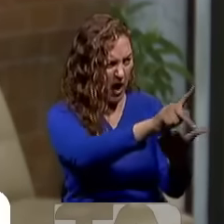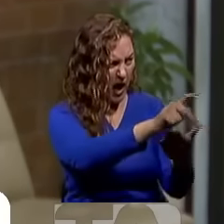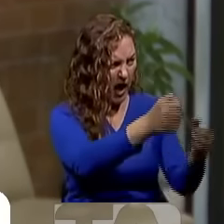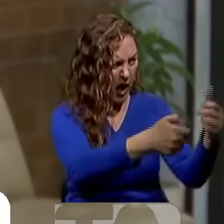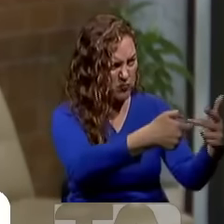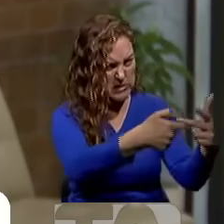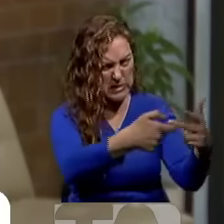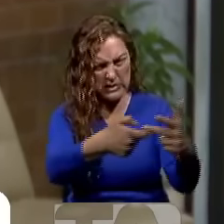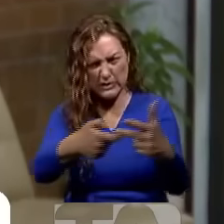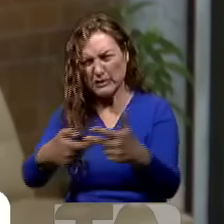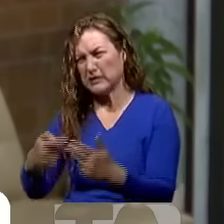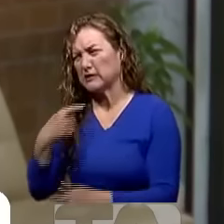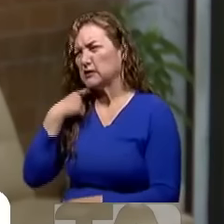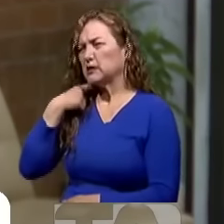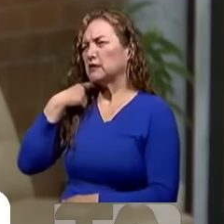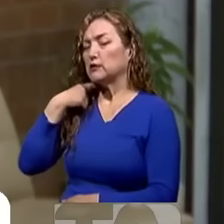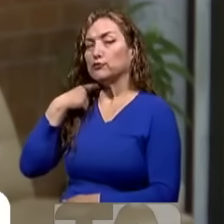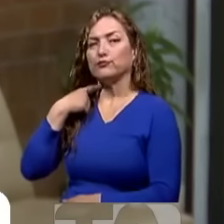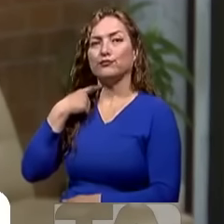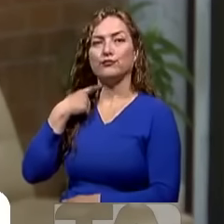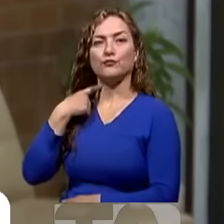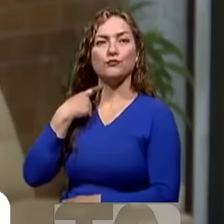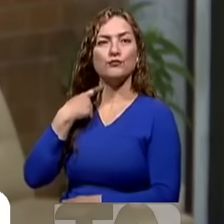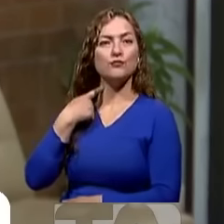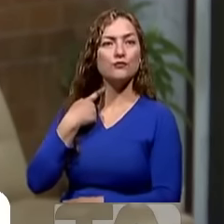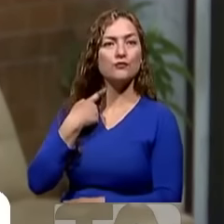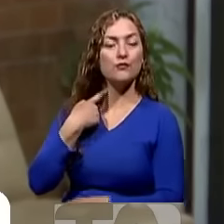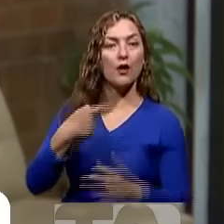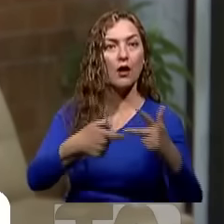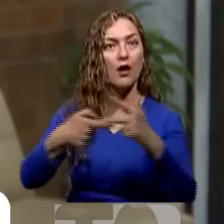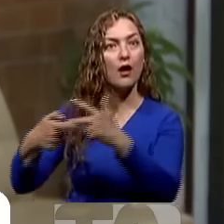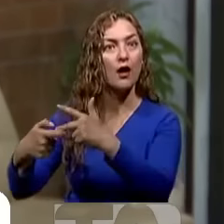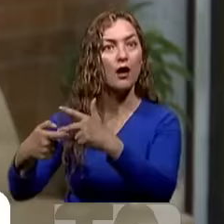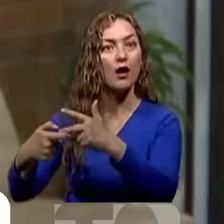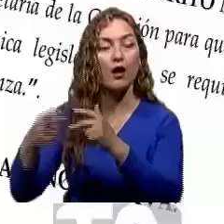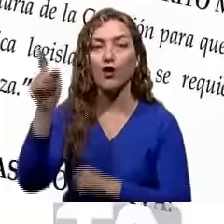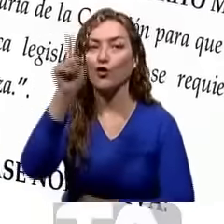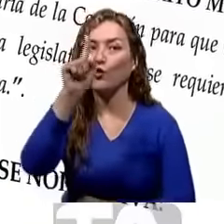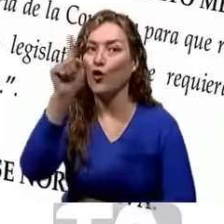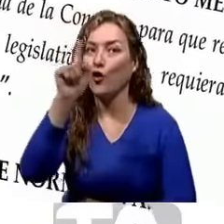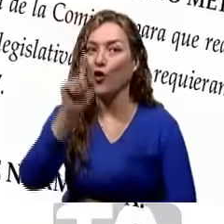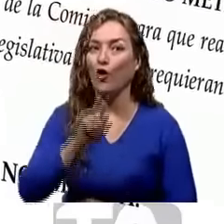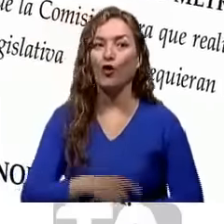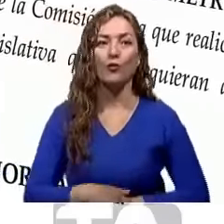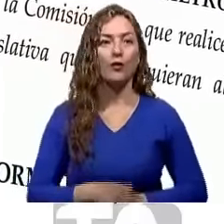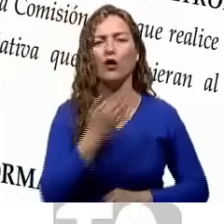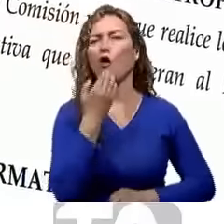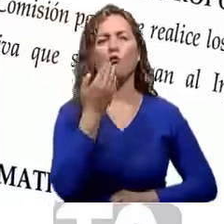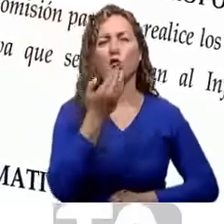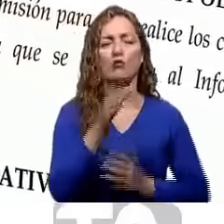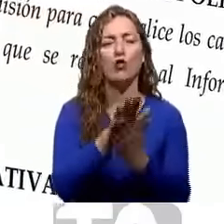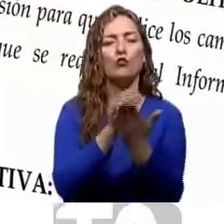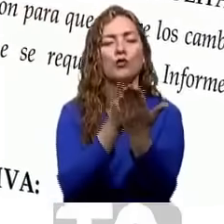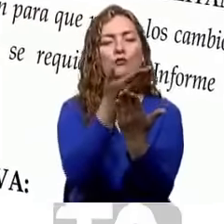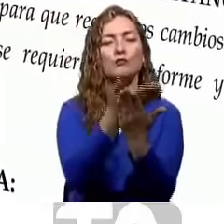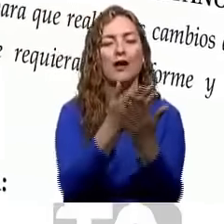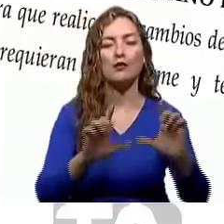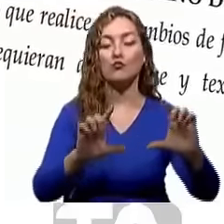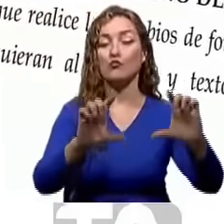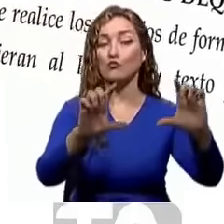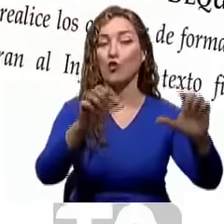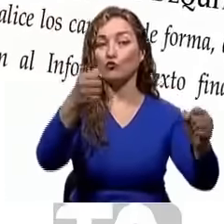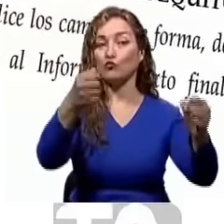Pero el cambio que se está dando es que ya no va a ser retenido el vehículo en el acto. El proyecto contempla que en caso de pico y placa,